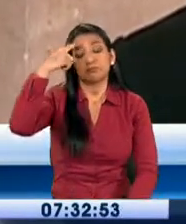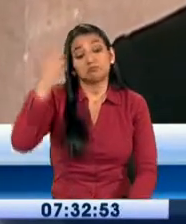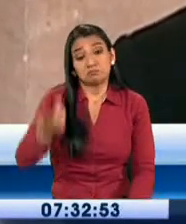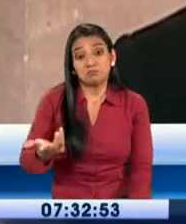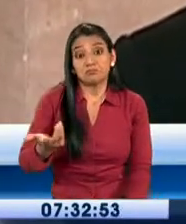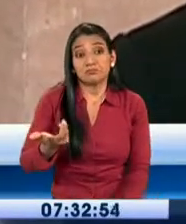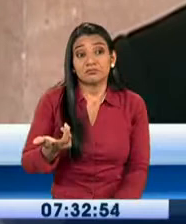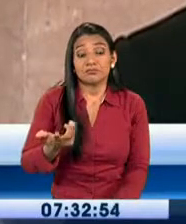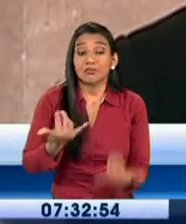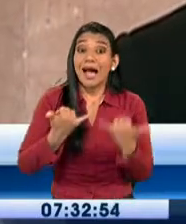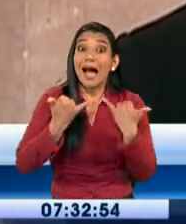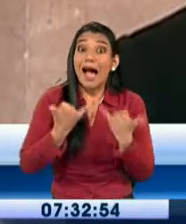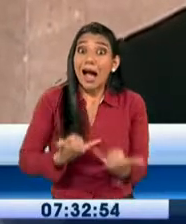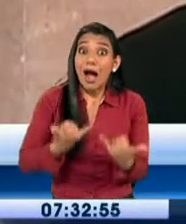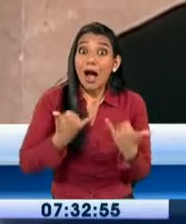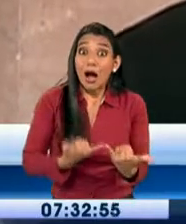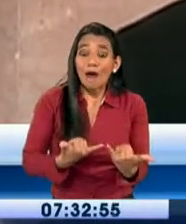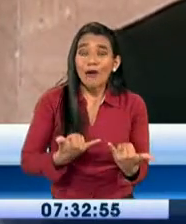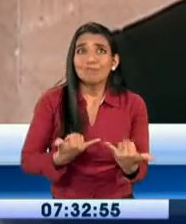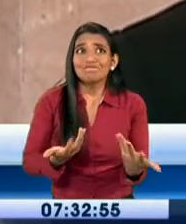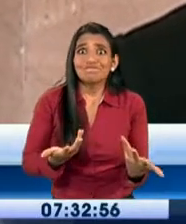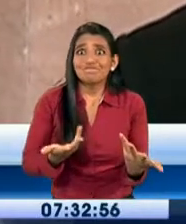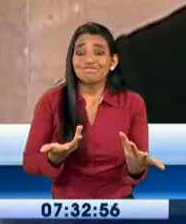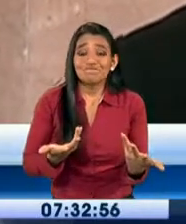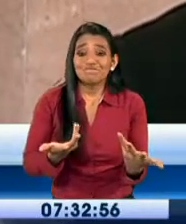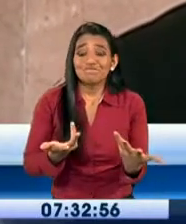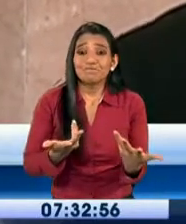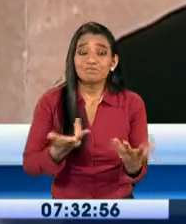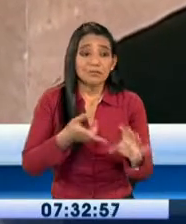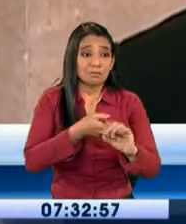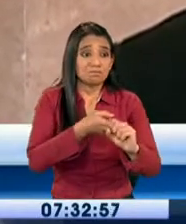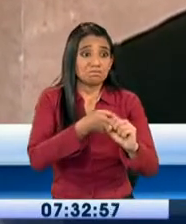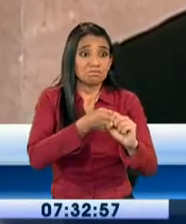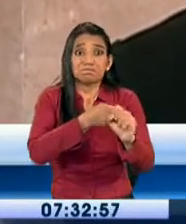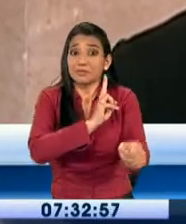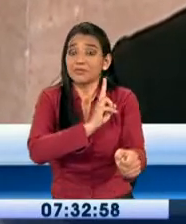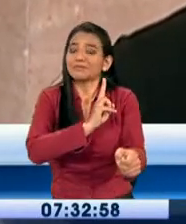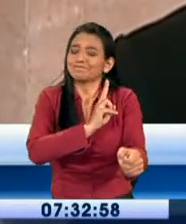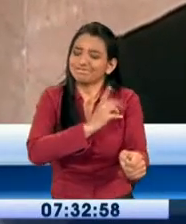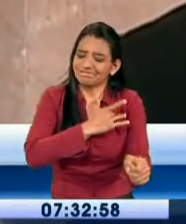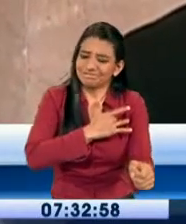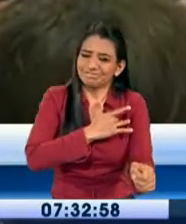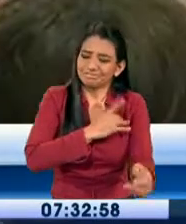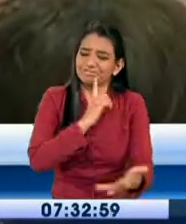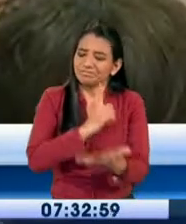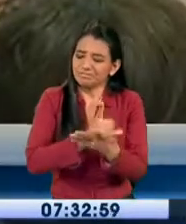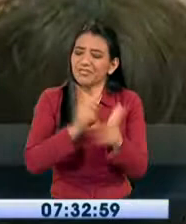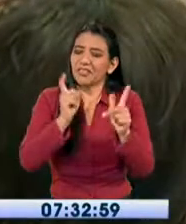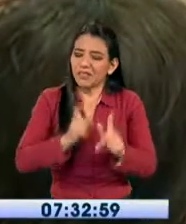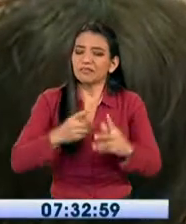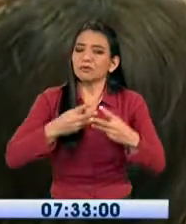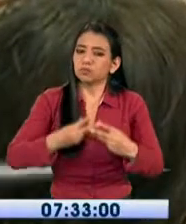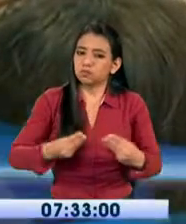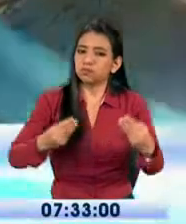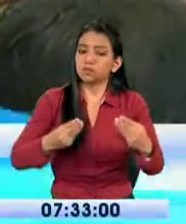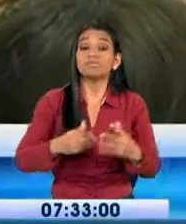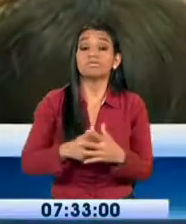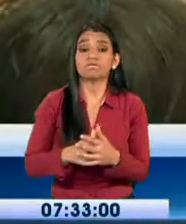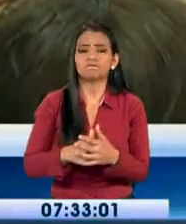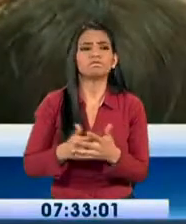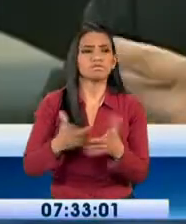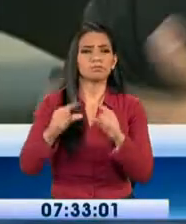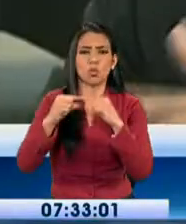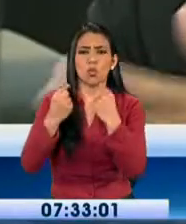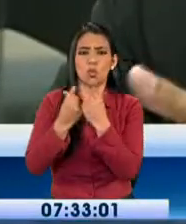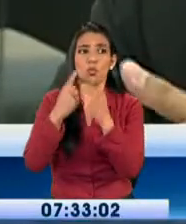Y llegar a ese punto en que ustedes lo describen, obviamente tengo que asimilarlo. Criterio al que se habrían sumado miembros del partido